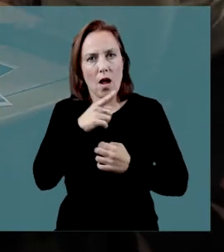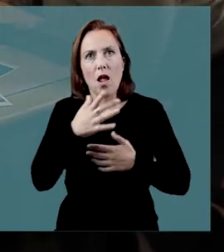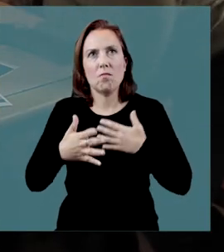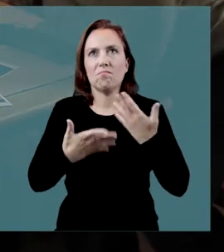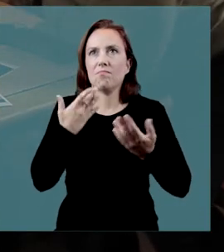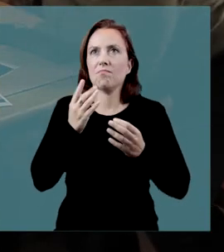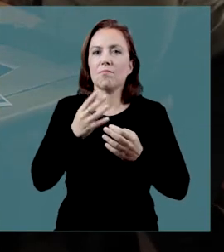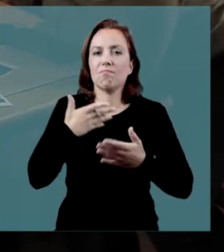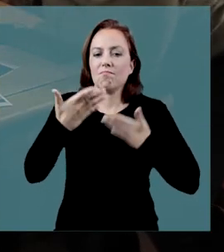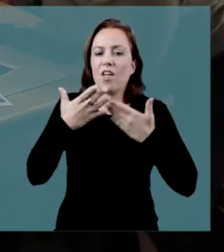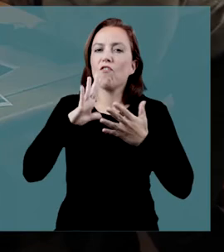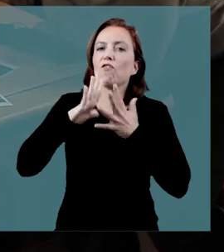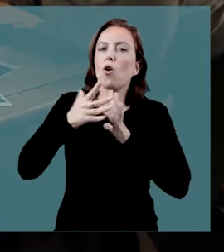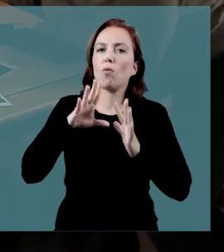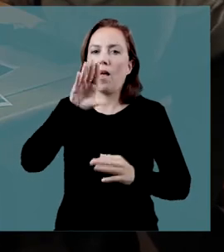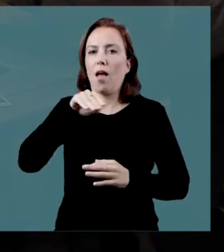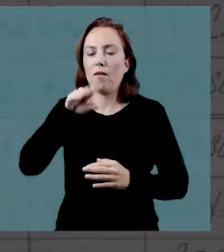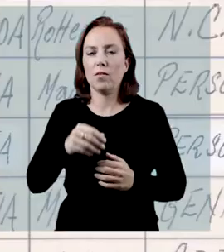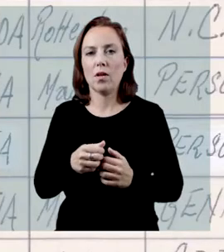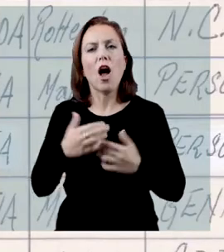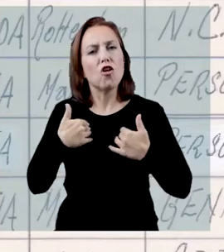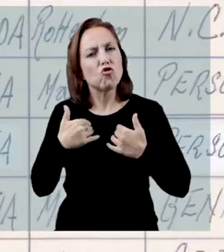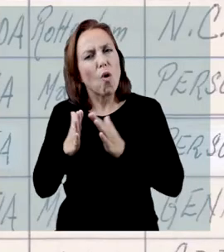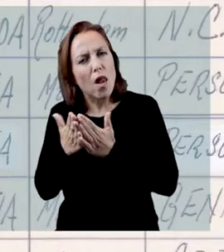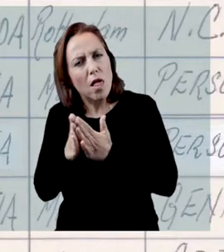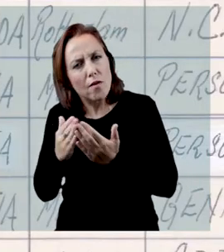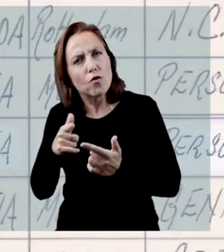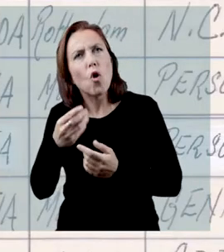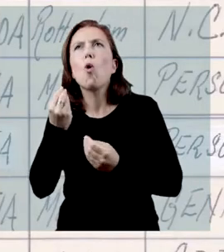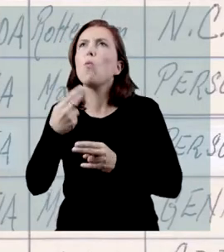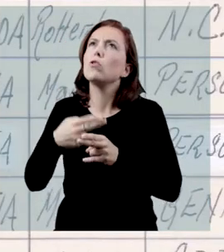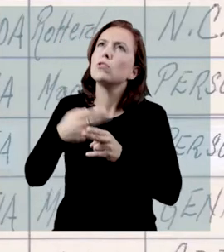ver, bueno, yo tengo un libro, ¿no? ¿Cómo se llama? El informe Orletti.